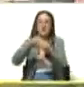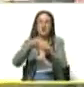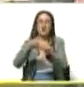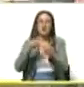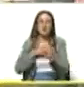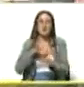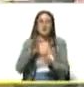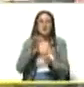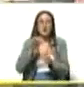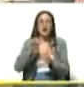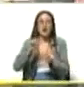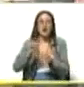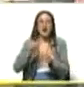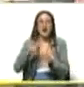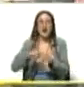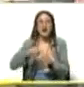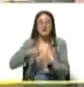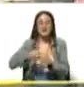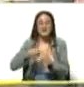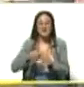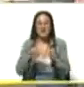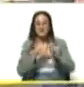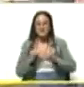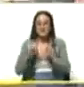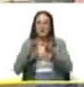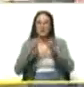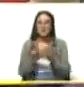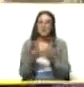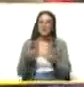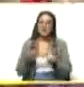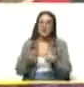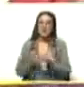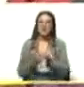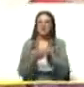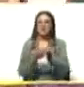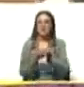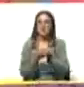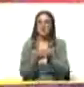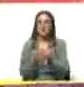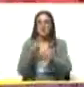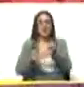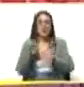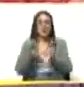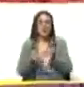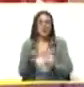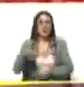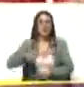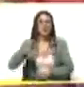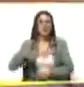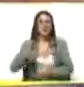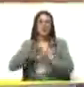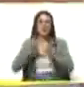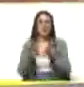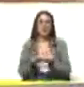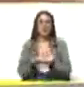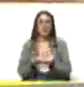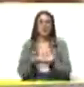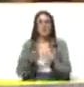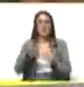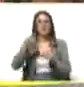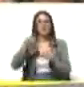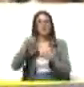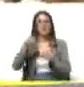gas para estabilizar al mundo y para auxiliarlos en lo que haya que auxiliar al mundo en petróleo